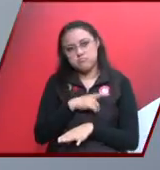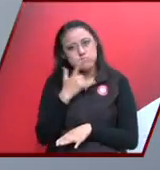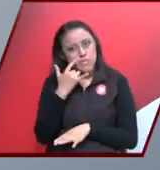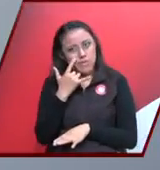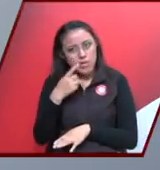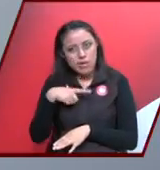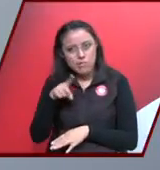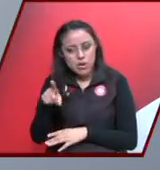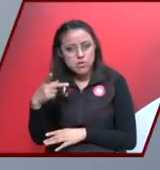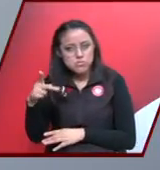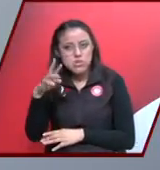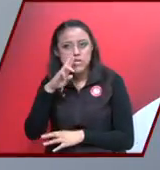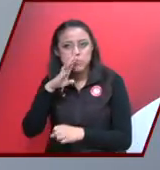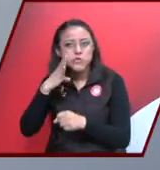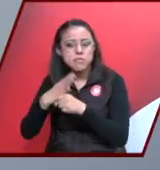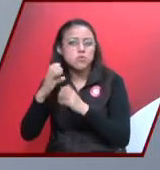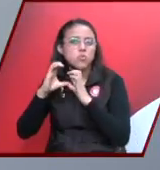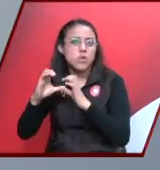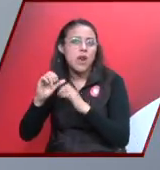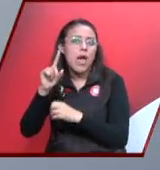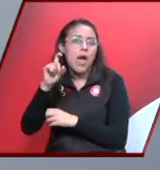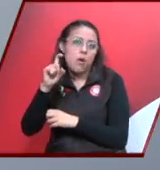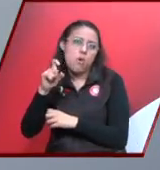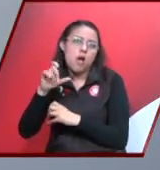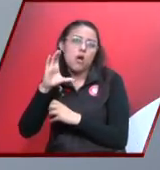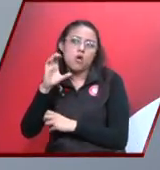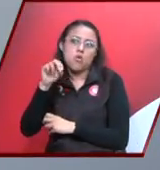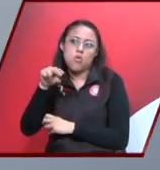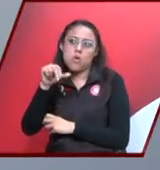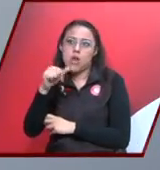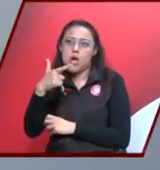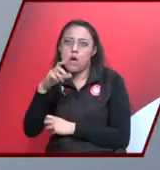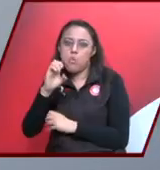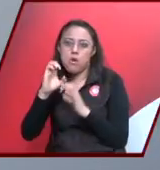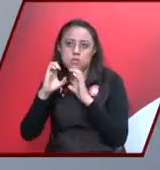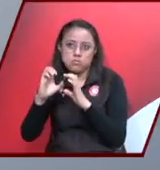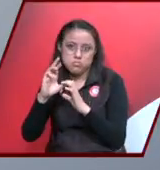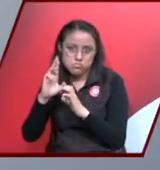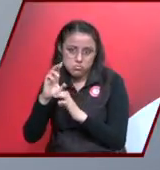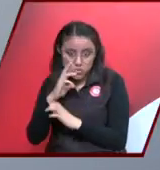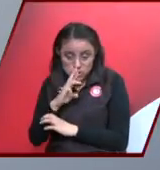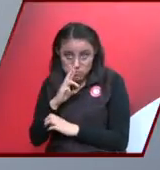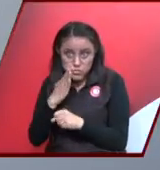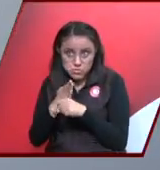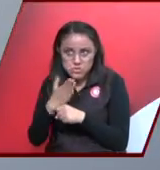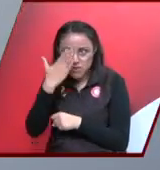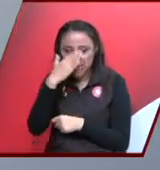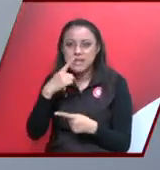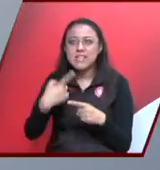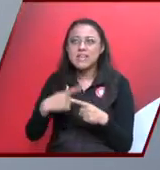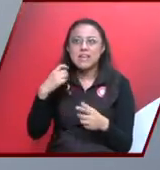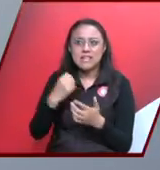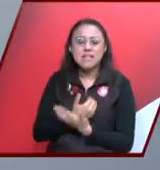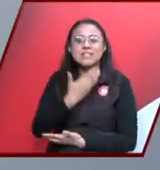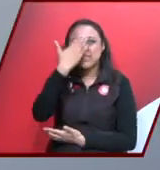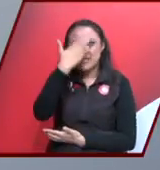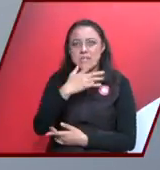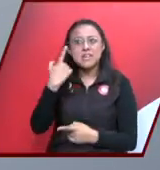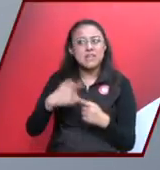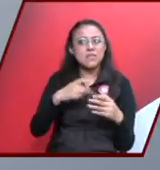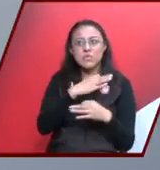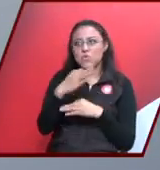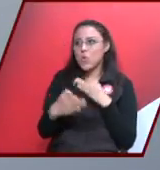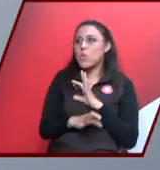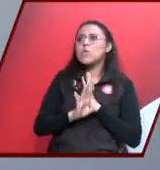rarísimo. Por eso fui. Qué irónico. Complicado. Ya acabó el estrés, ya saben quiénes ganaron, ya saben